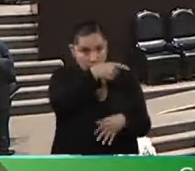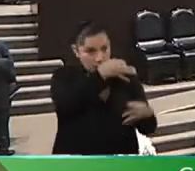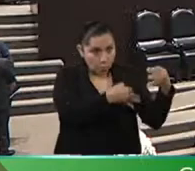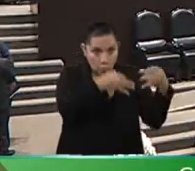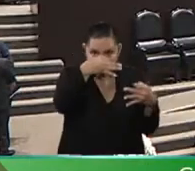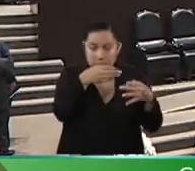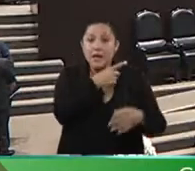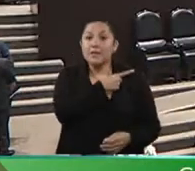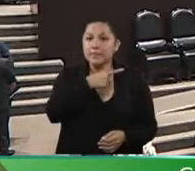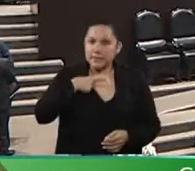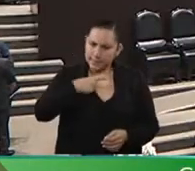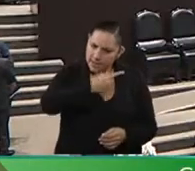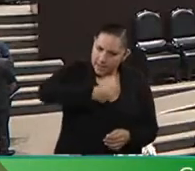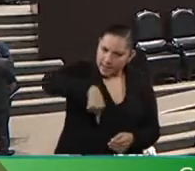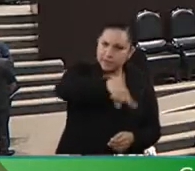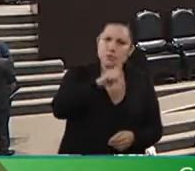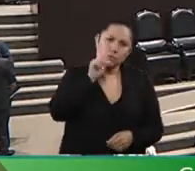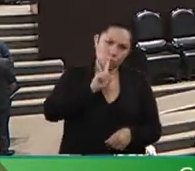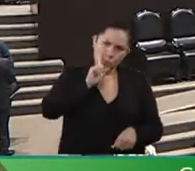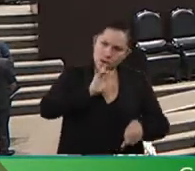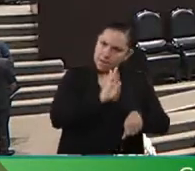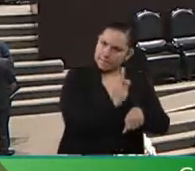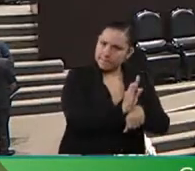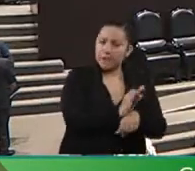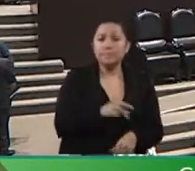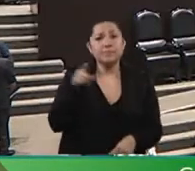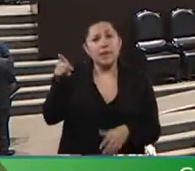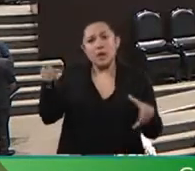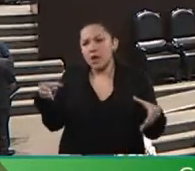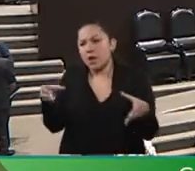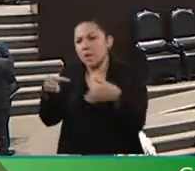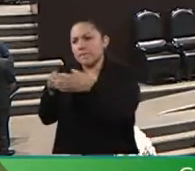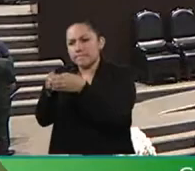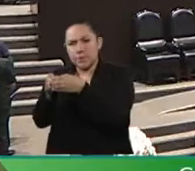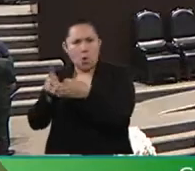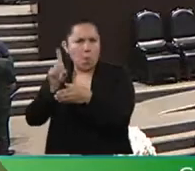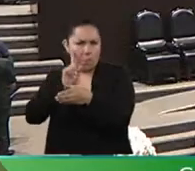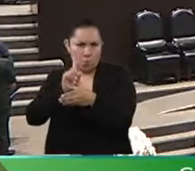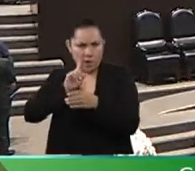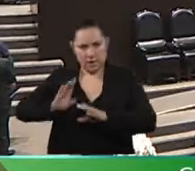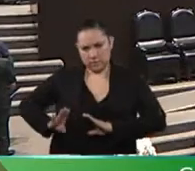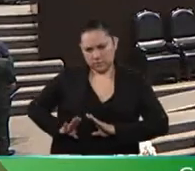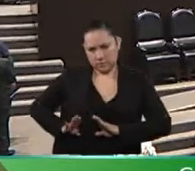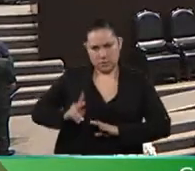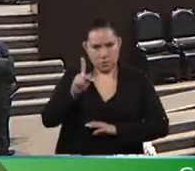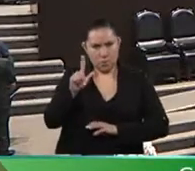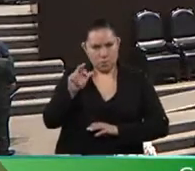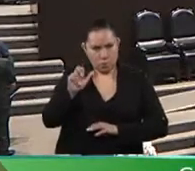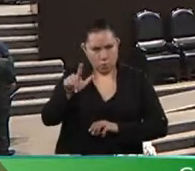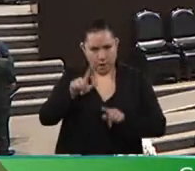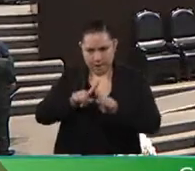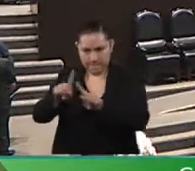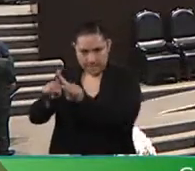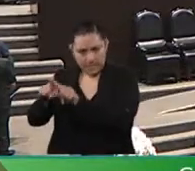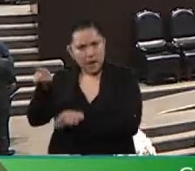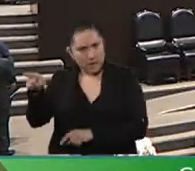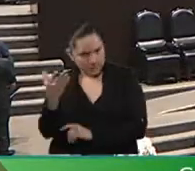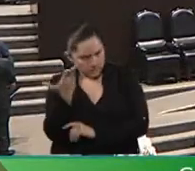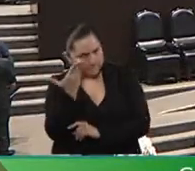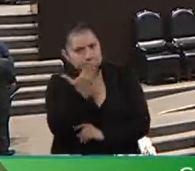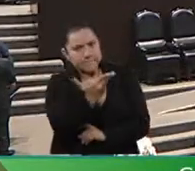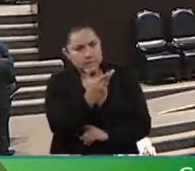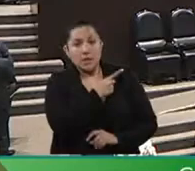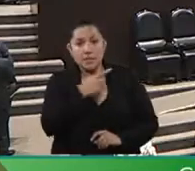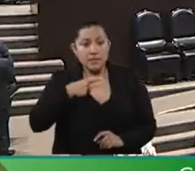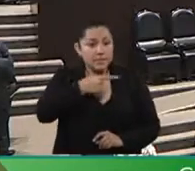en plural ya se pronunció también al respecto y ha pedido de manera muy puntual que no las dejen a las mujeres en el acceso